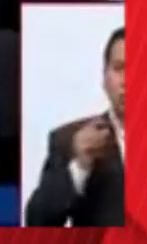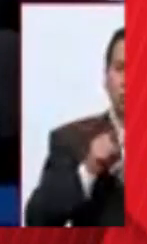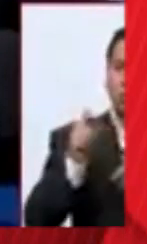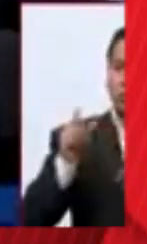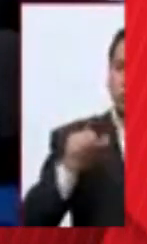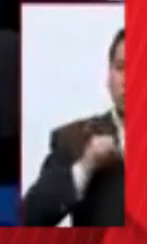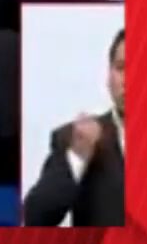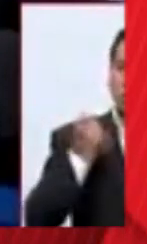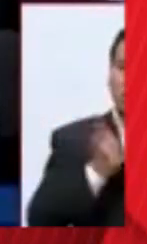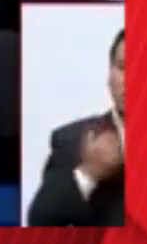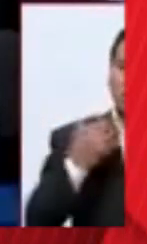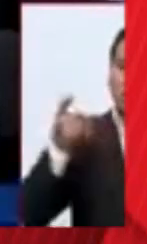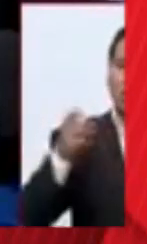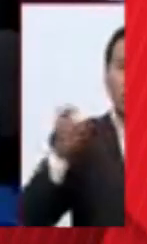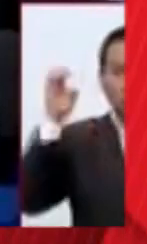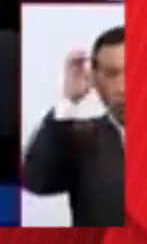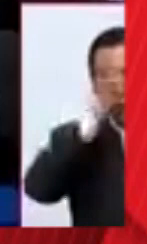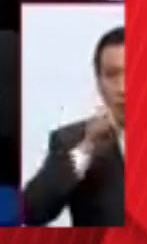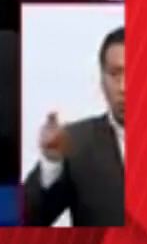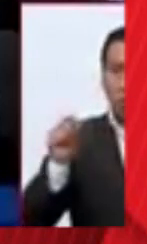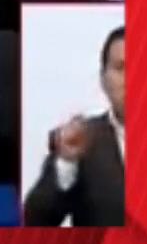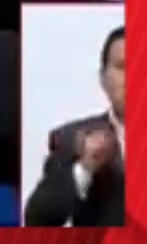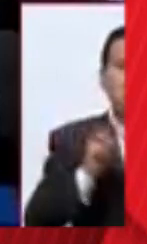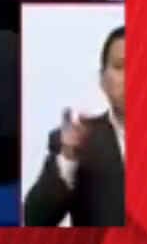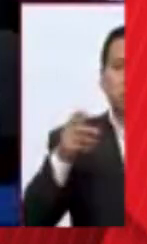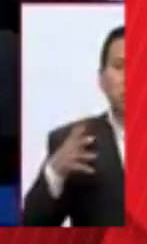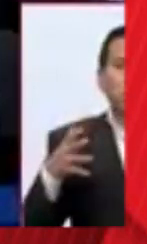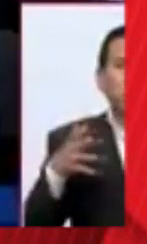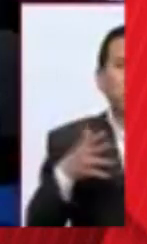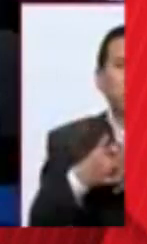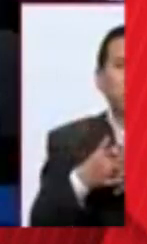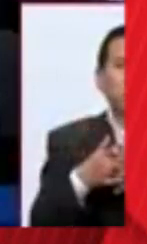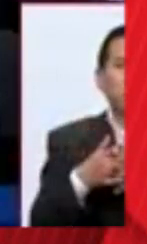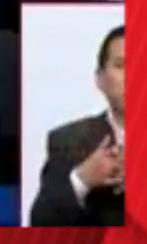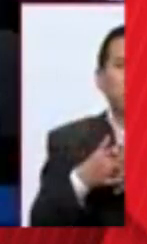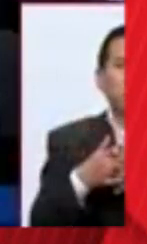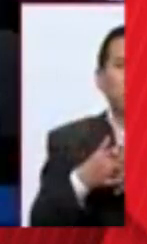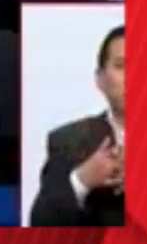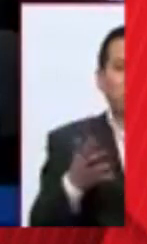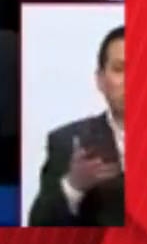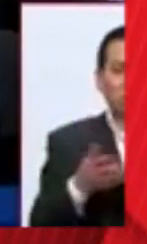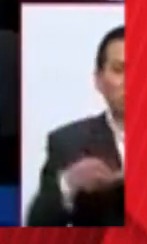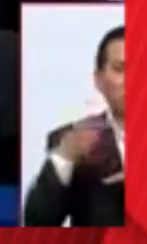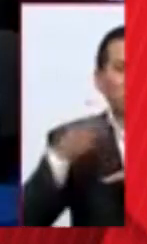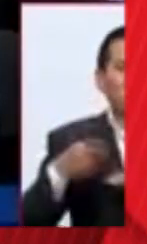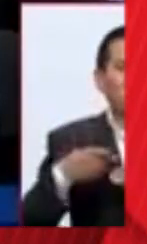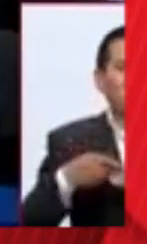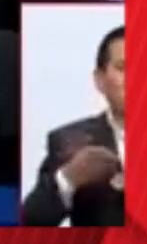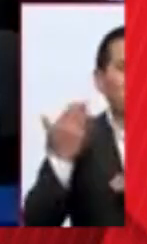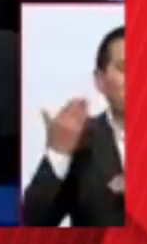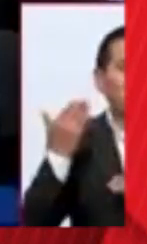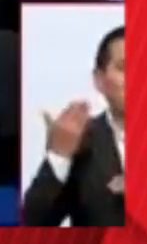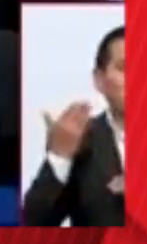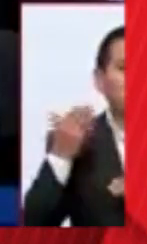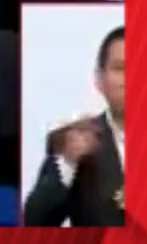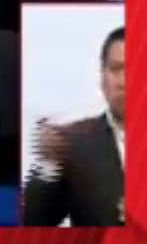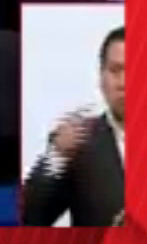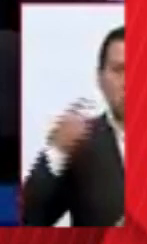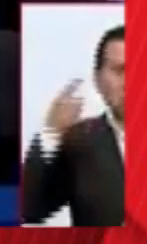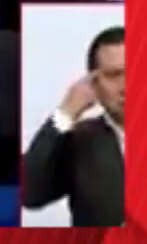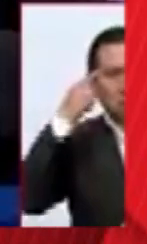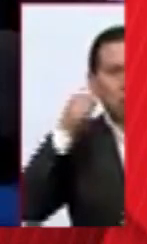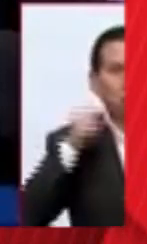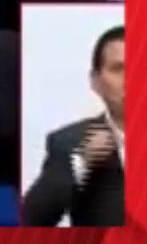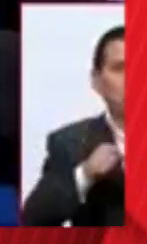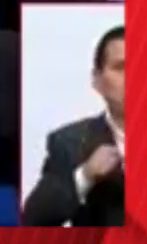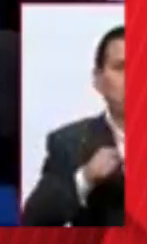Parlamento Europeo sobre lo que sobre el golpe de Estado. Esa es la mentalidad, pero